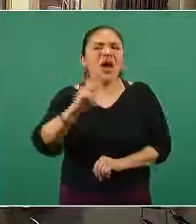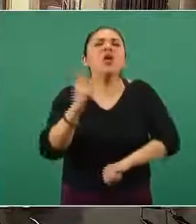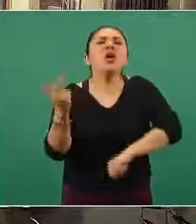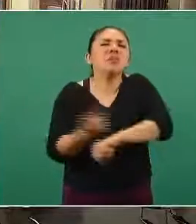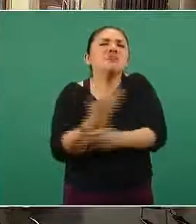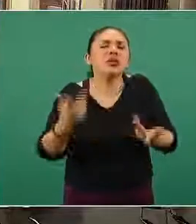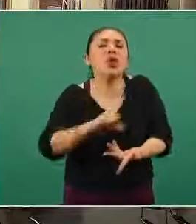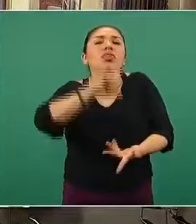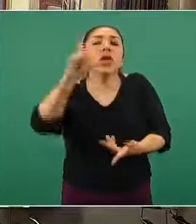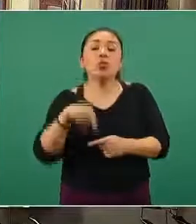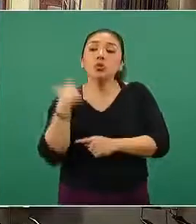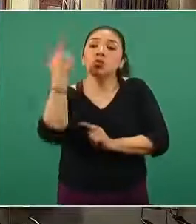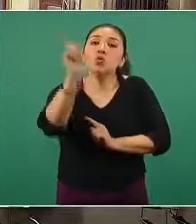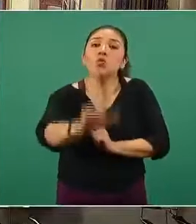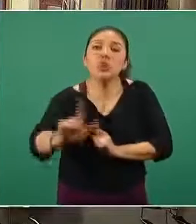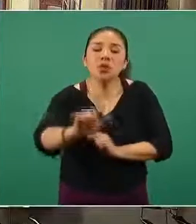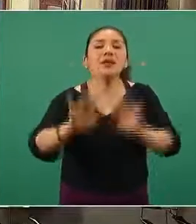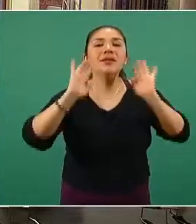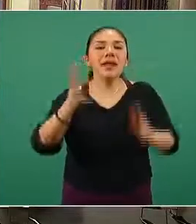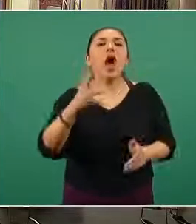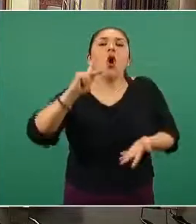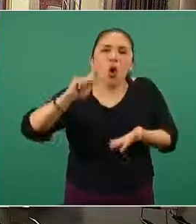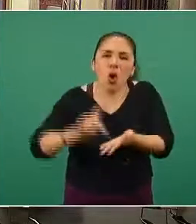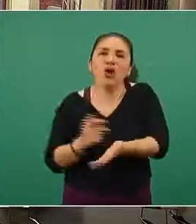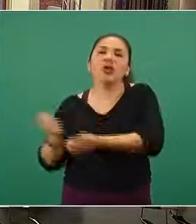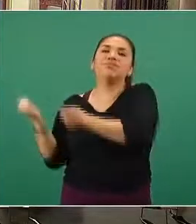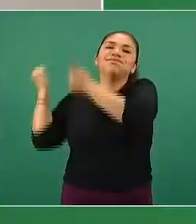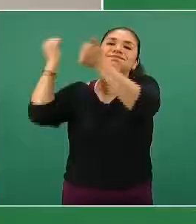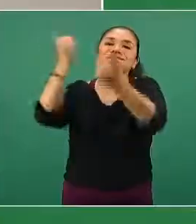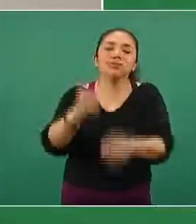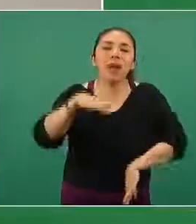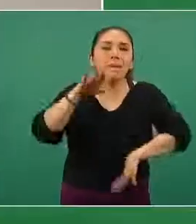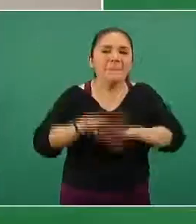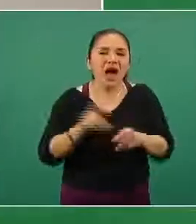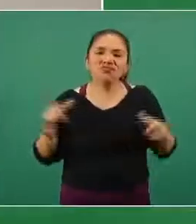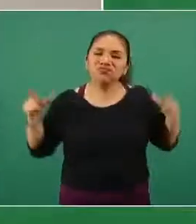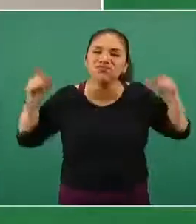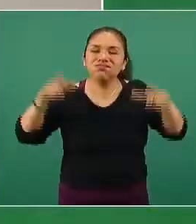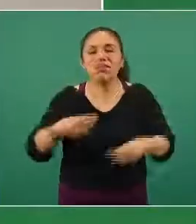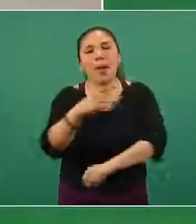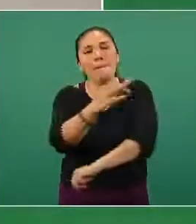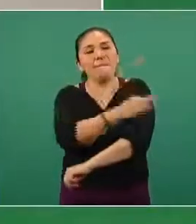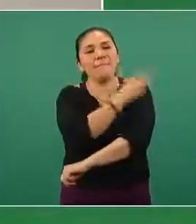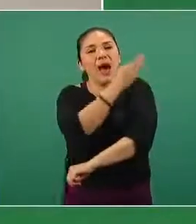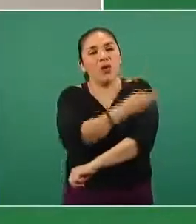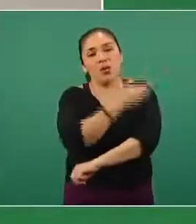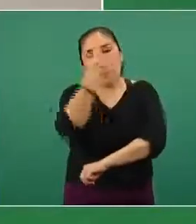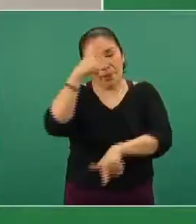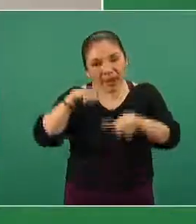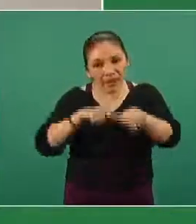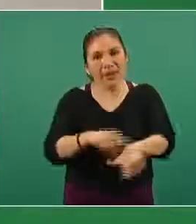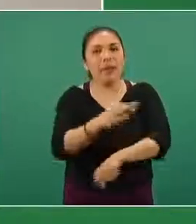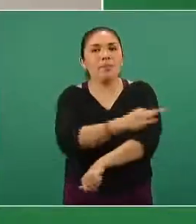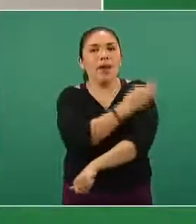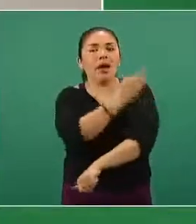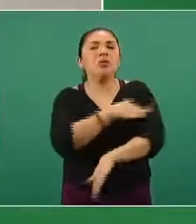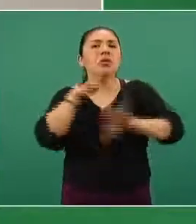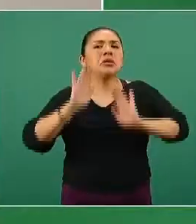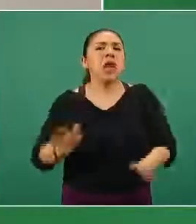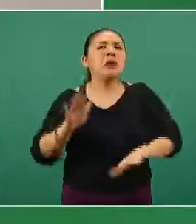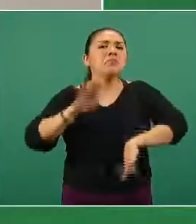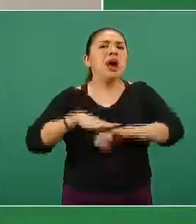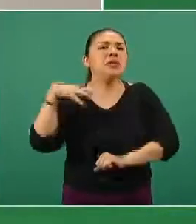pasó es que para el siguiente lunes ya estaba llegando nuevamente la dotación de las demás vacunas y pudieron